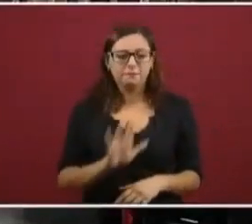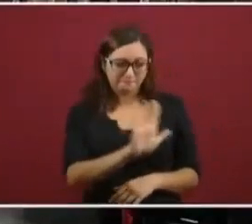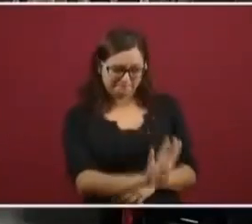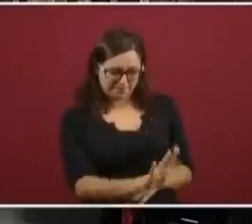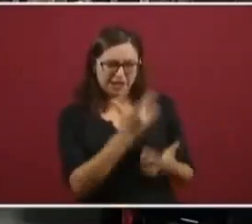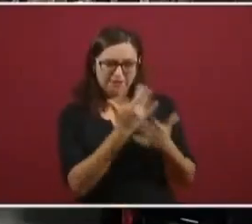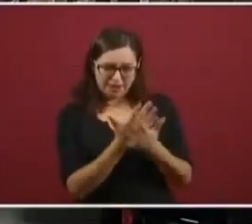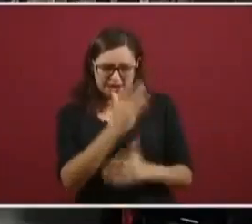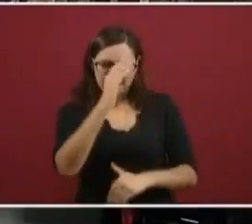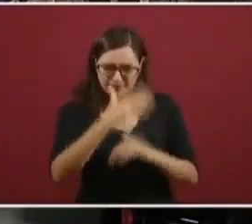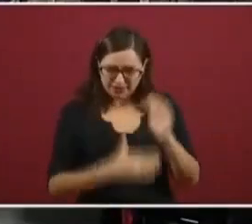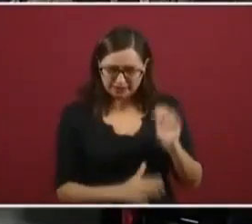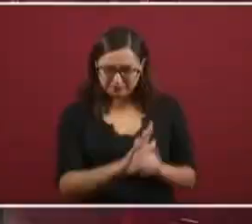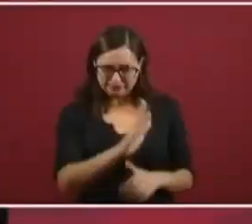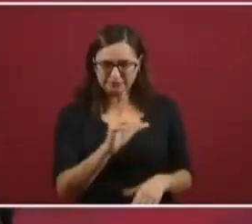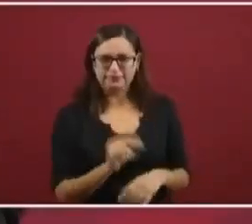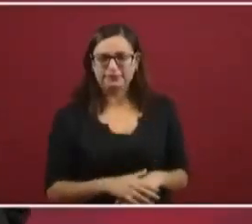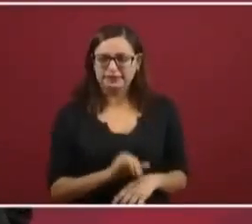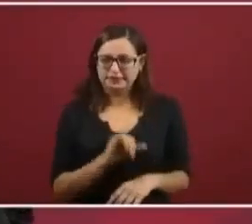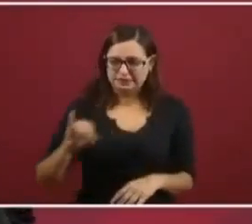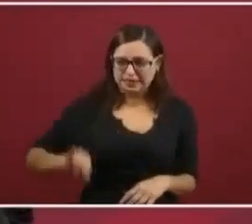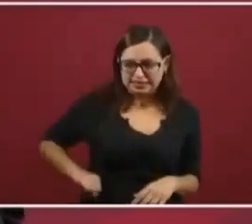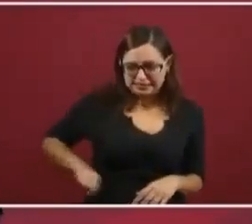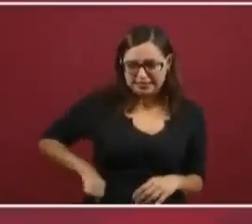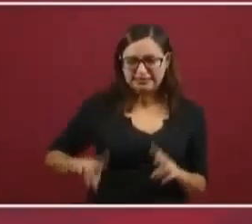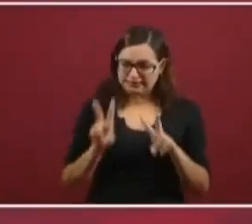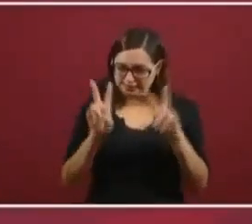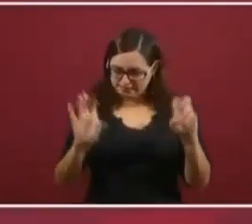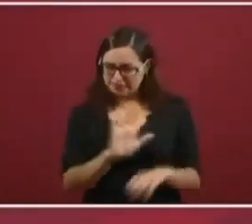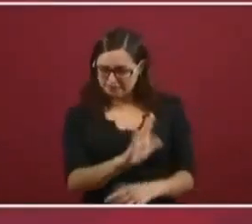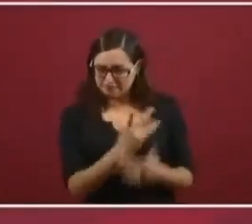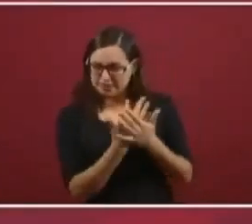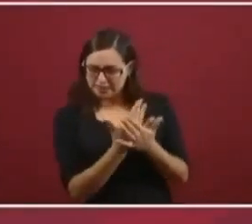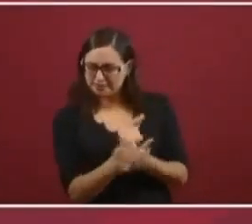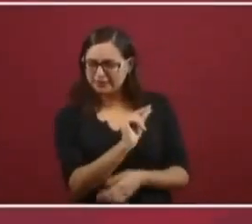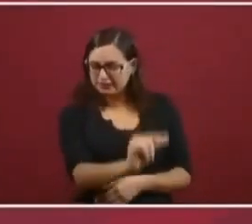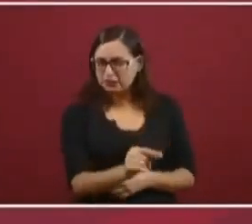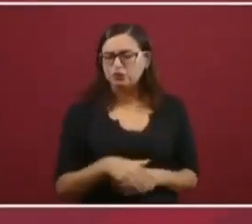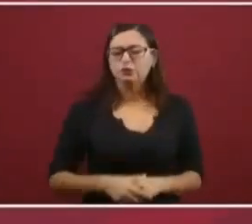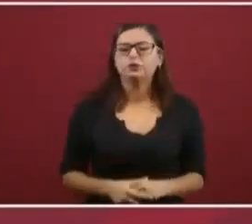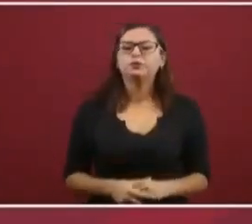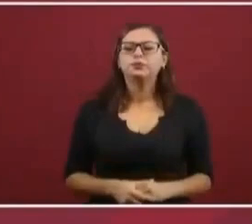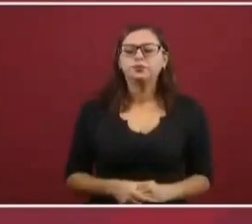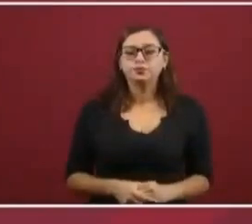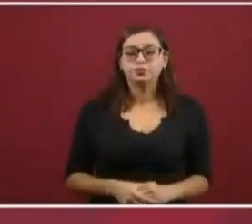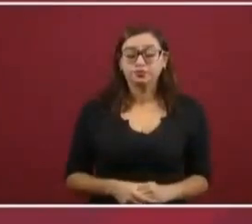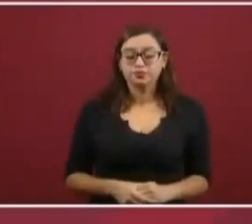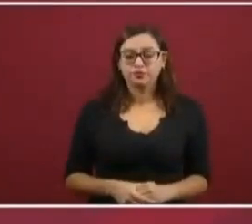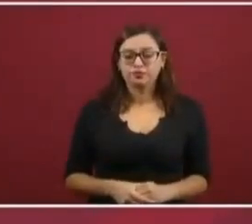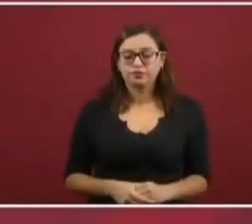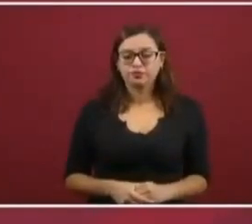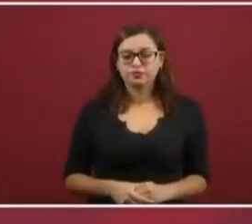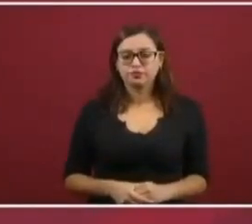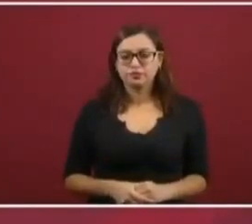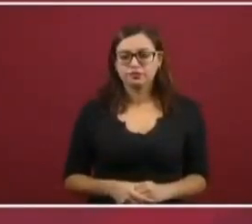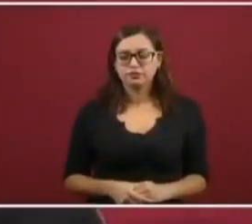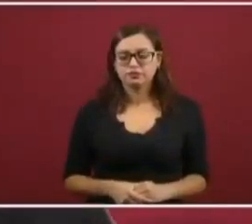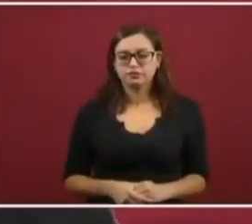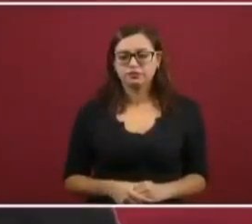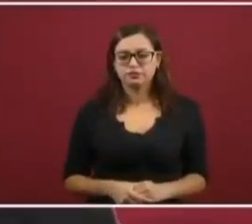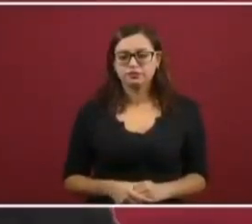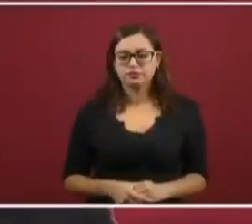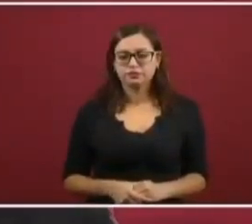ahora termino porque es interesante el tema muy interesante entonces por